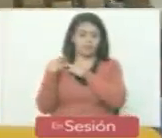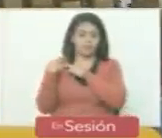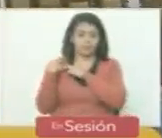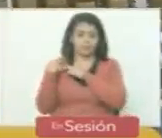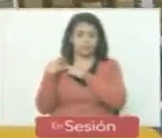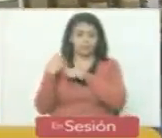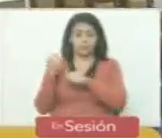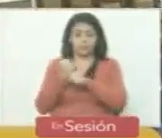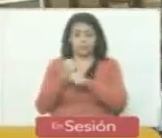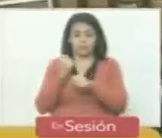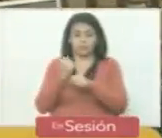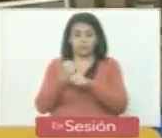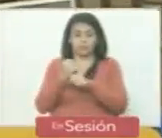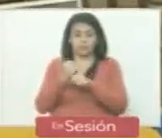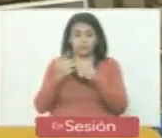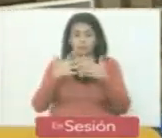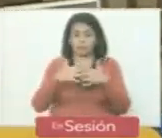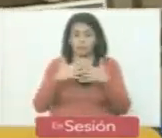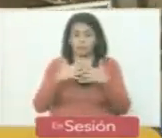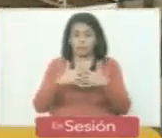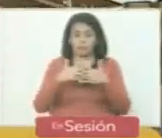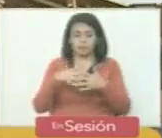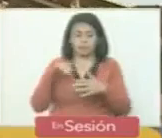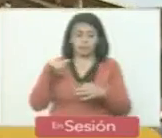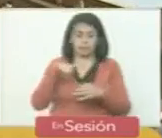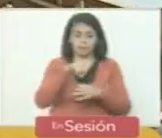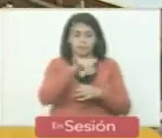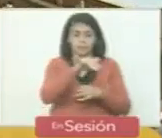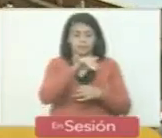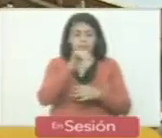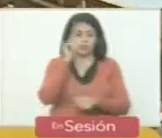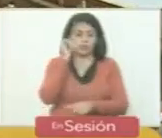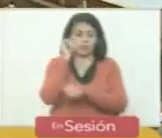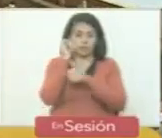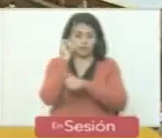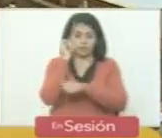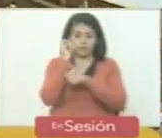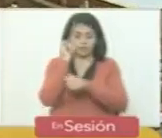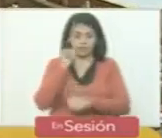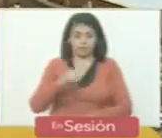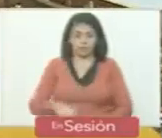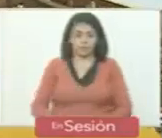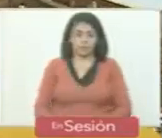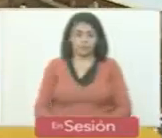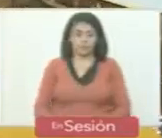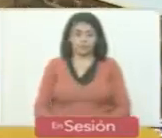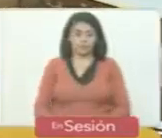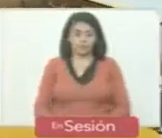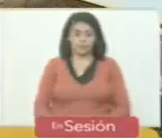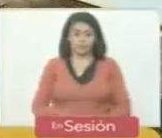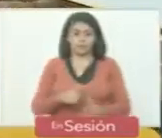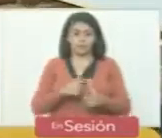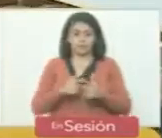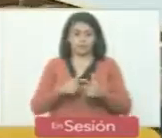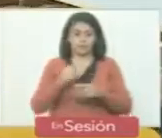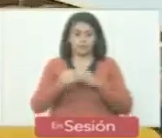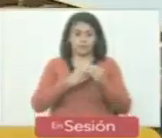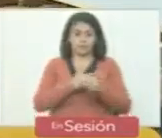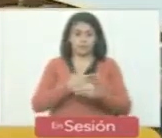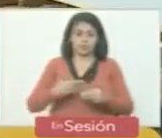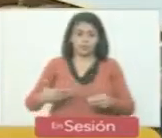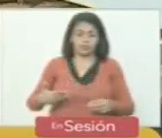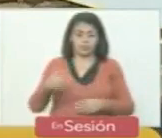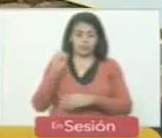y trabajadores de la aerolínea Conviasa. Por tanto, el presidente